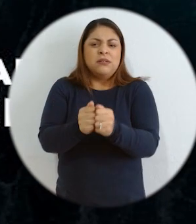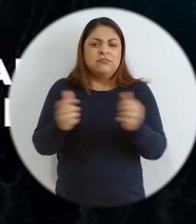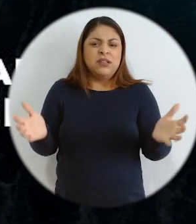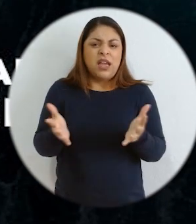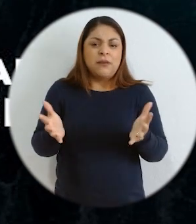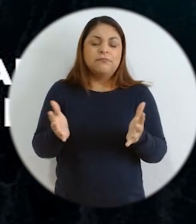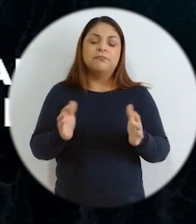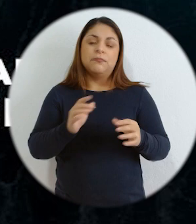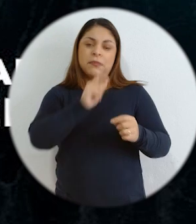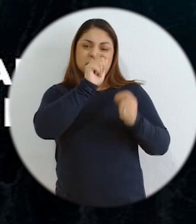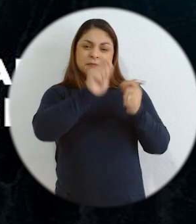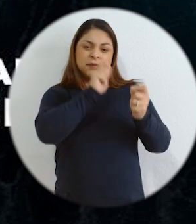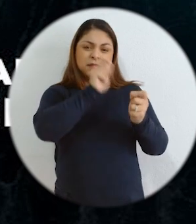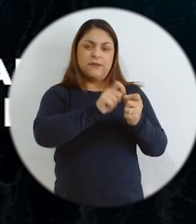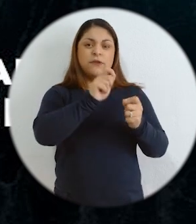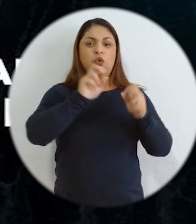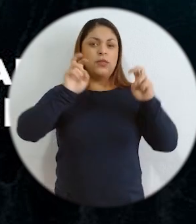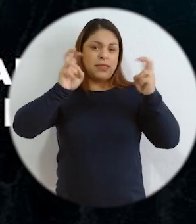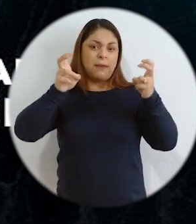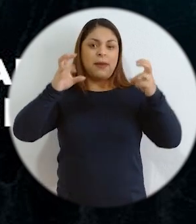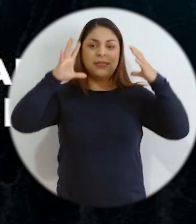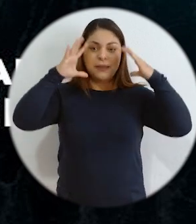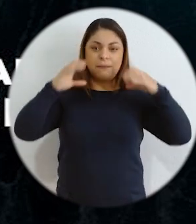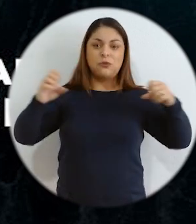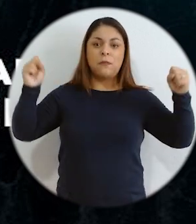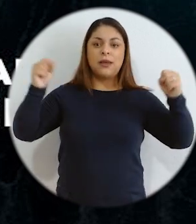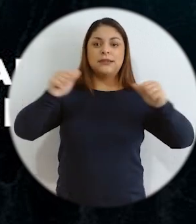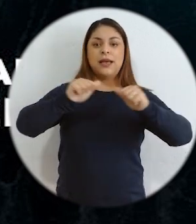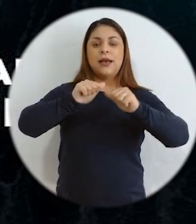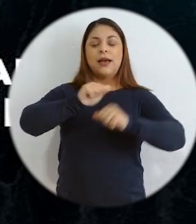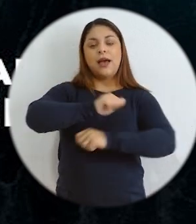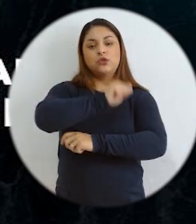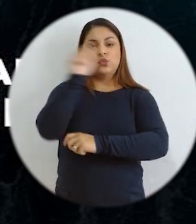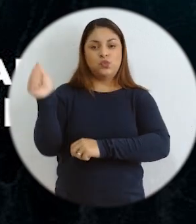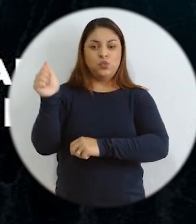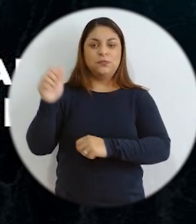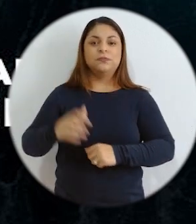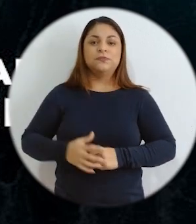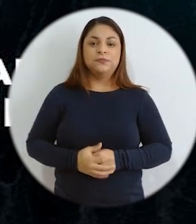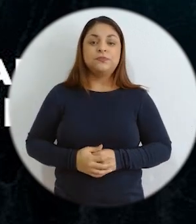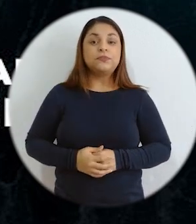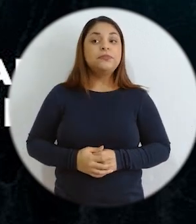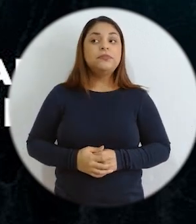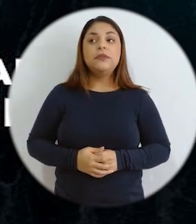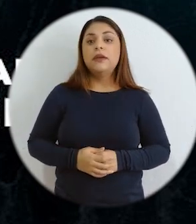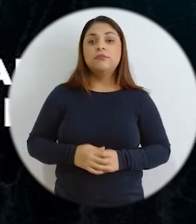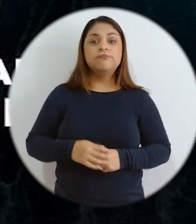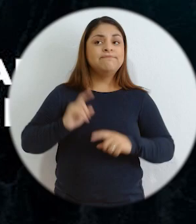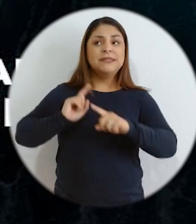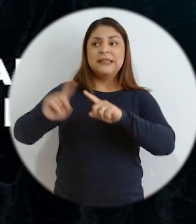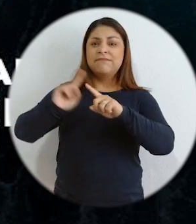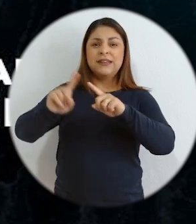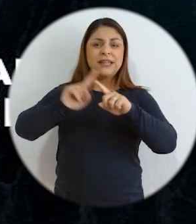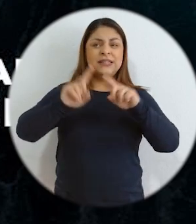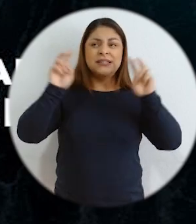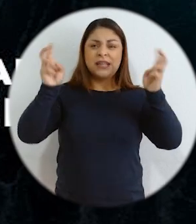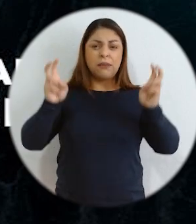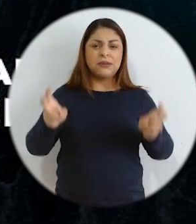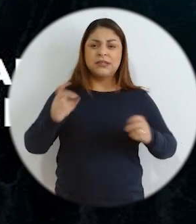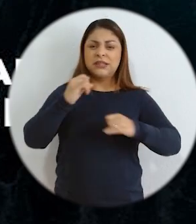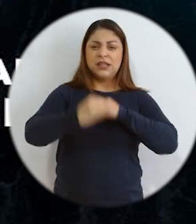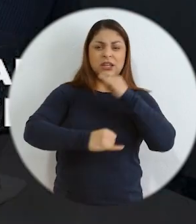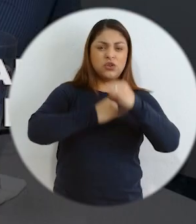de el tema específico de diplomacia azul. Por eso nos llamamos así, ¿verdad? Es decir, todas estas